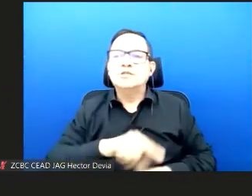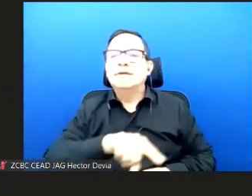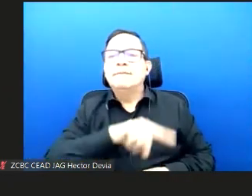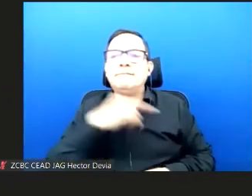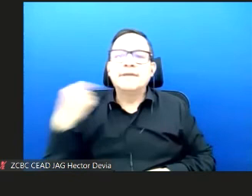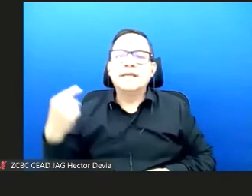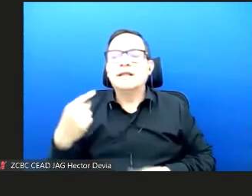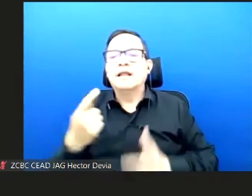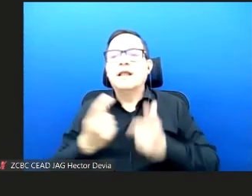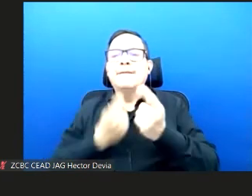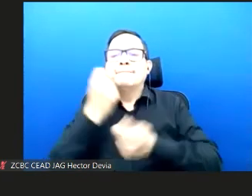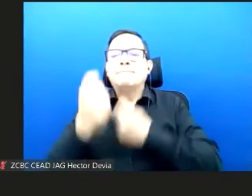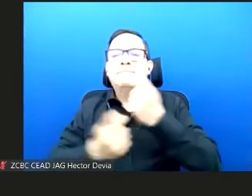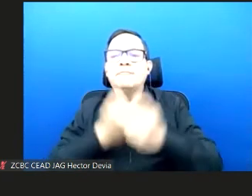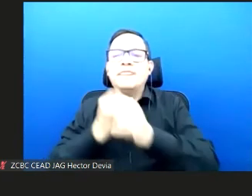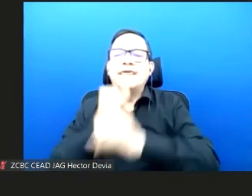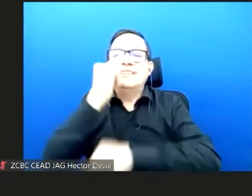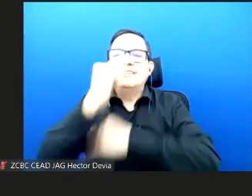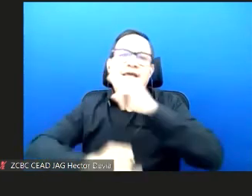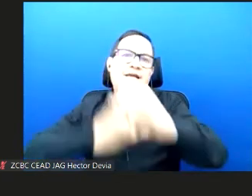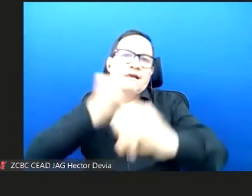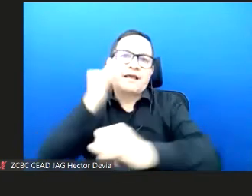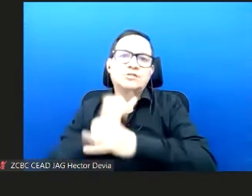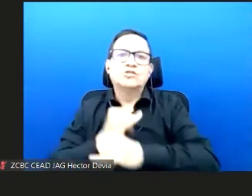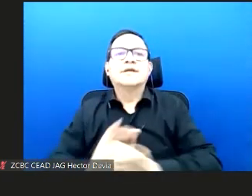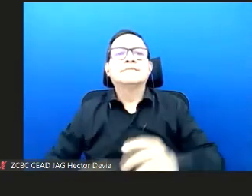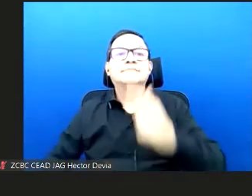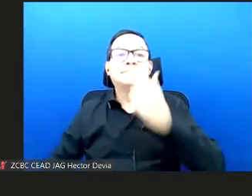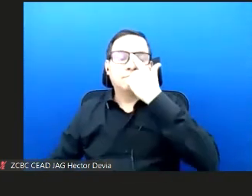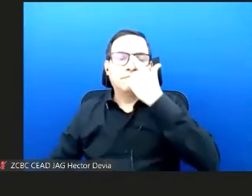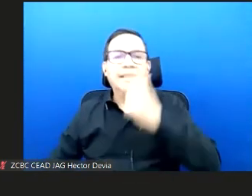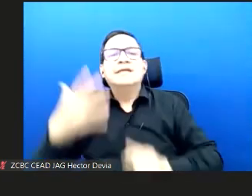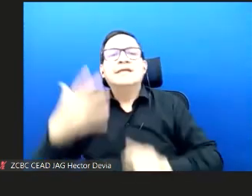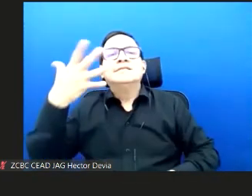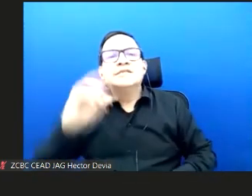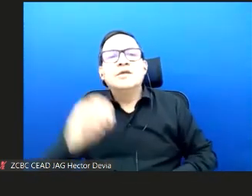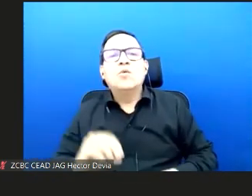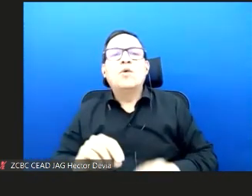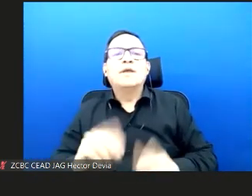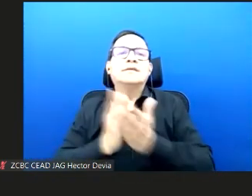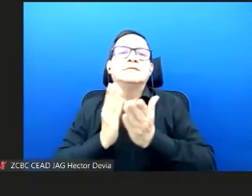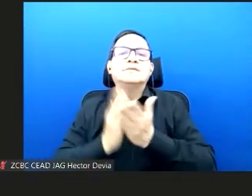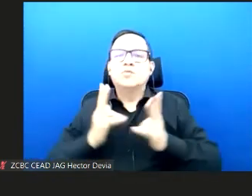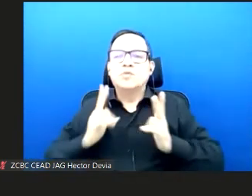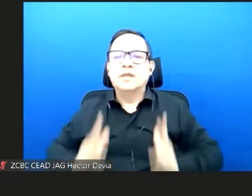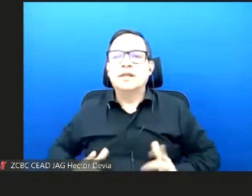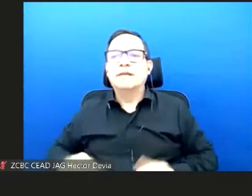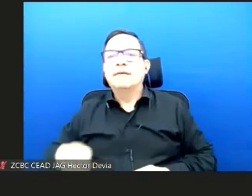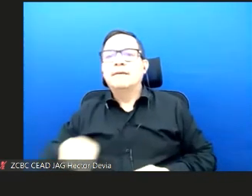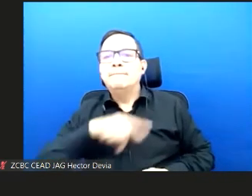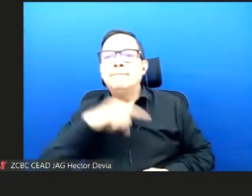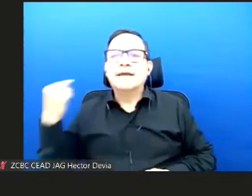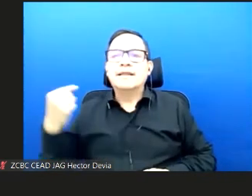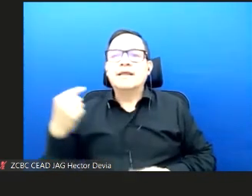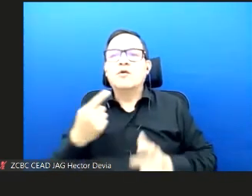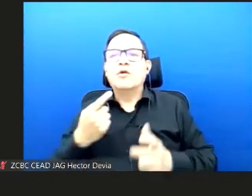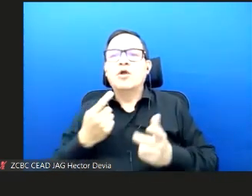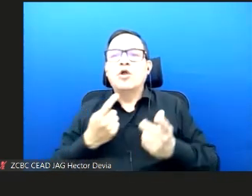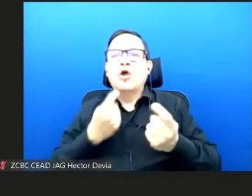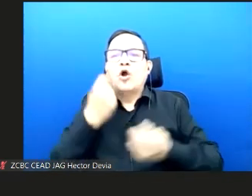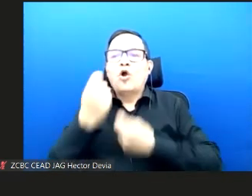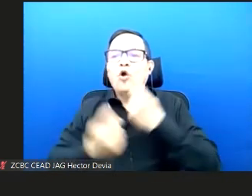comercio internacional, ¿cierto? Bueno, 50 estudiantes que perdieron